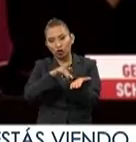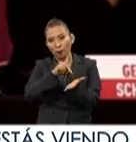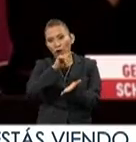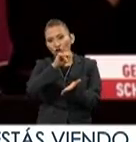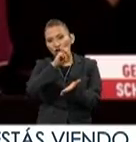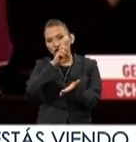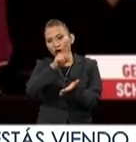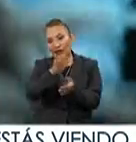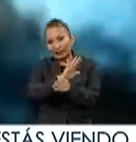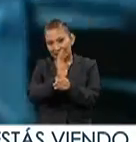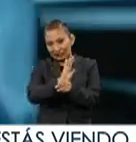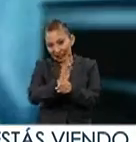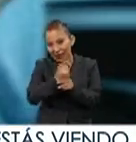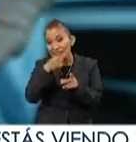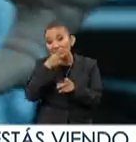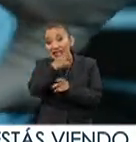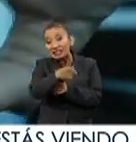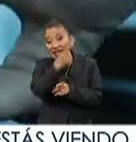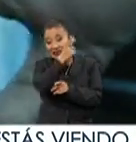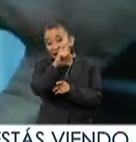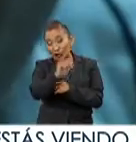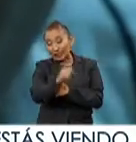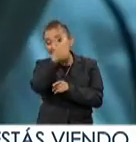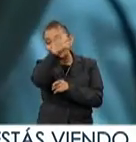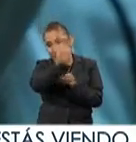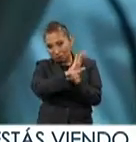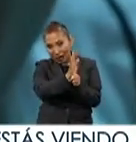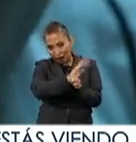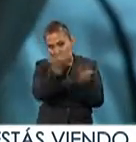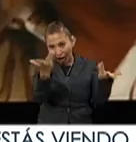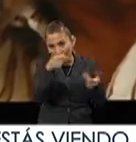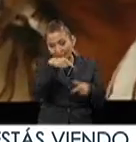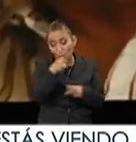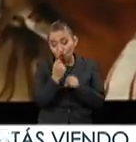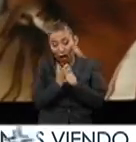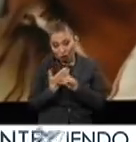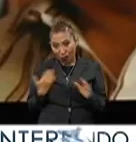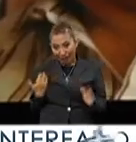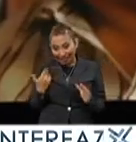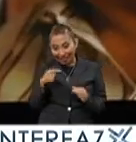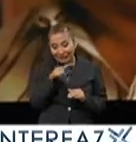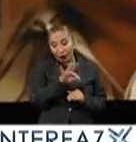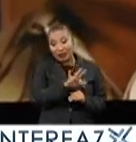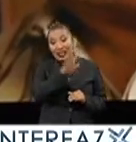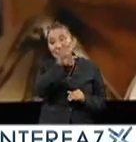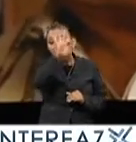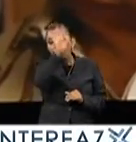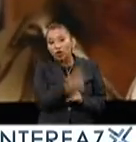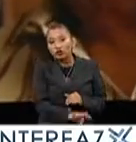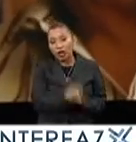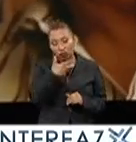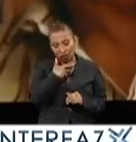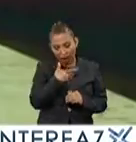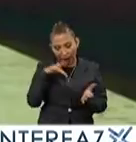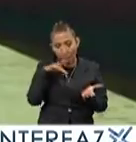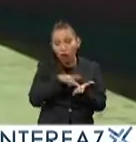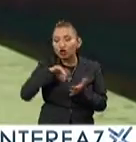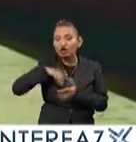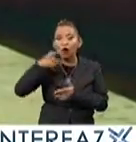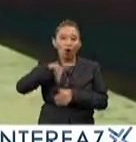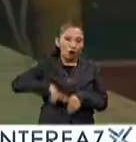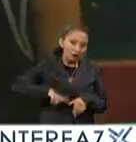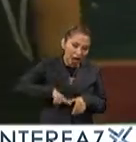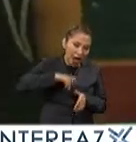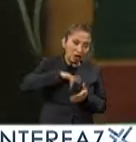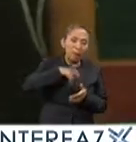producción cinematográfica, asegura que de las 176 películas producidas el año pasado, 55% tiene apoyo de fondos